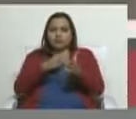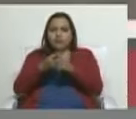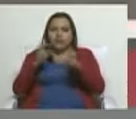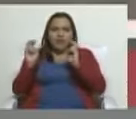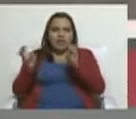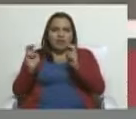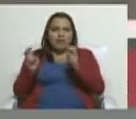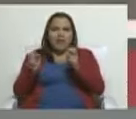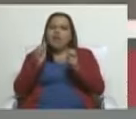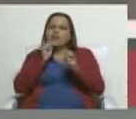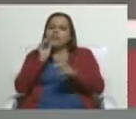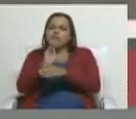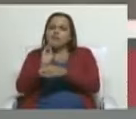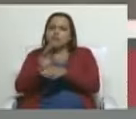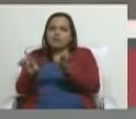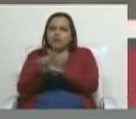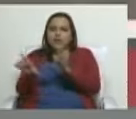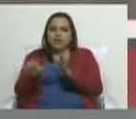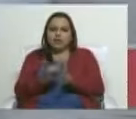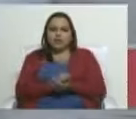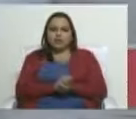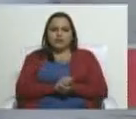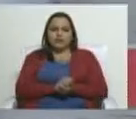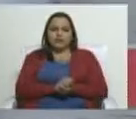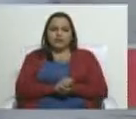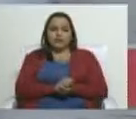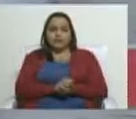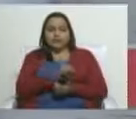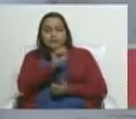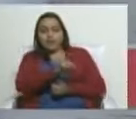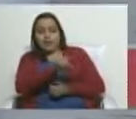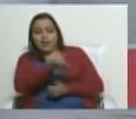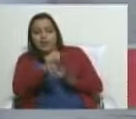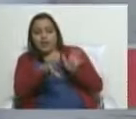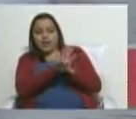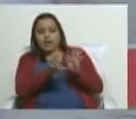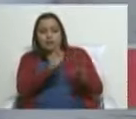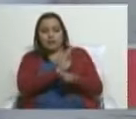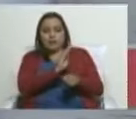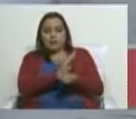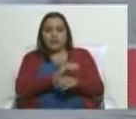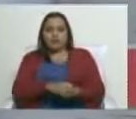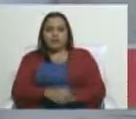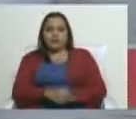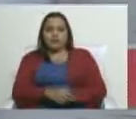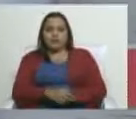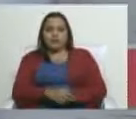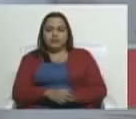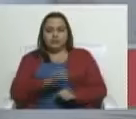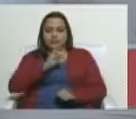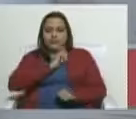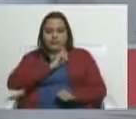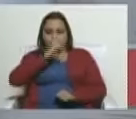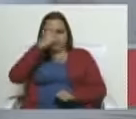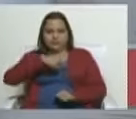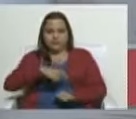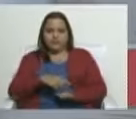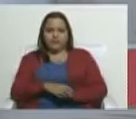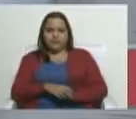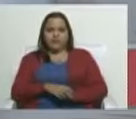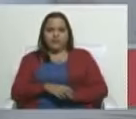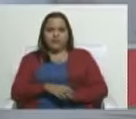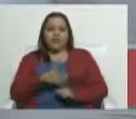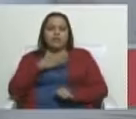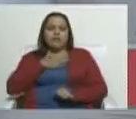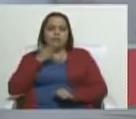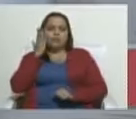también, ¿no? ¿A quién protege esta ley? Mira, es una ley de protección a todos. Te puedo poner el caso personal, muy personalísimo. Mi